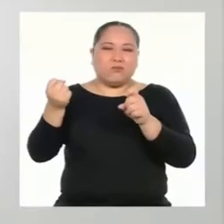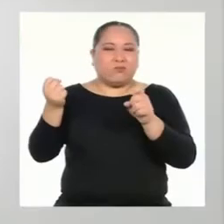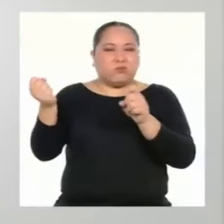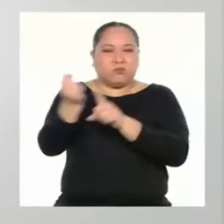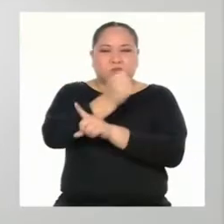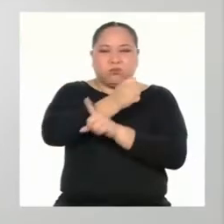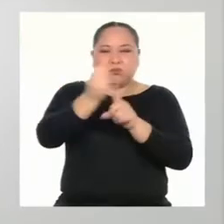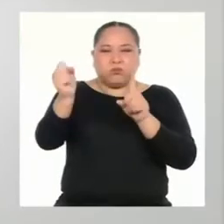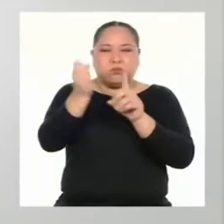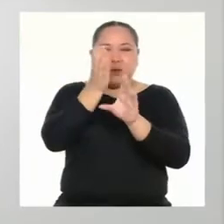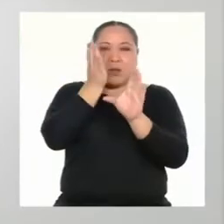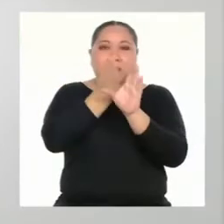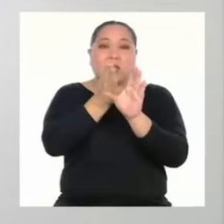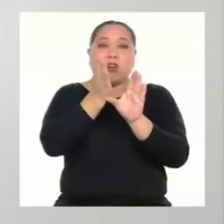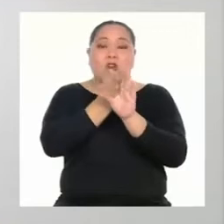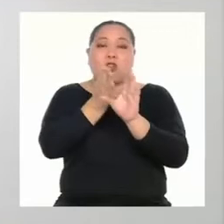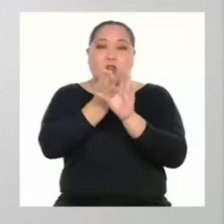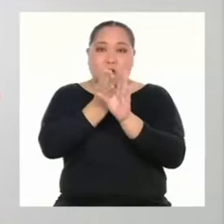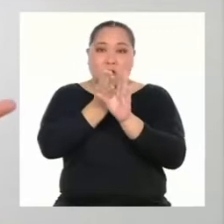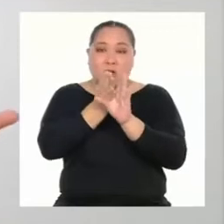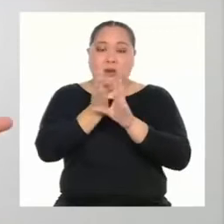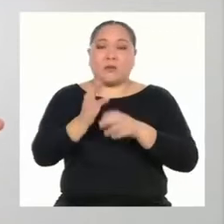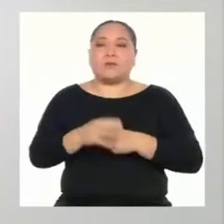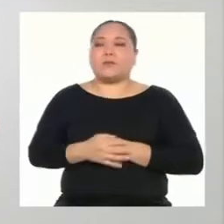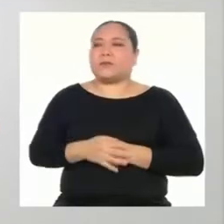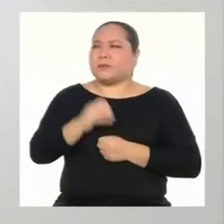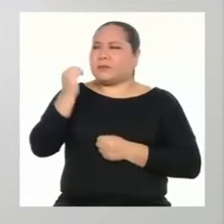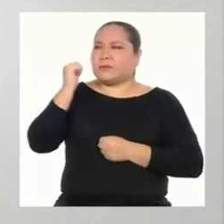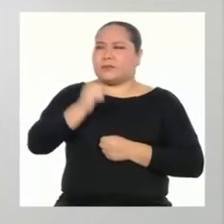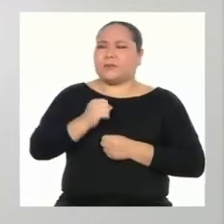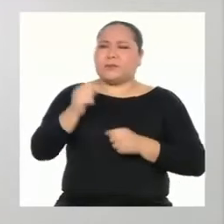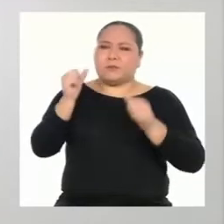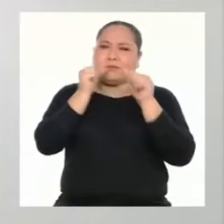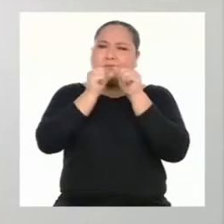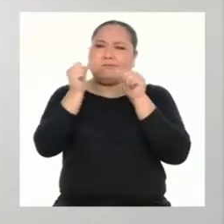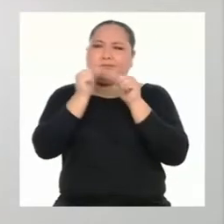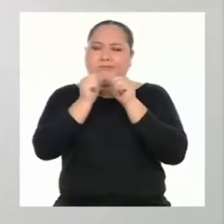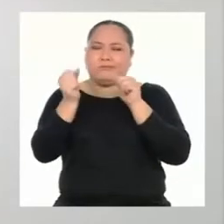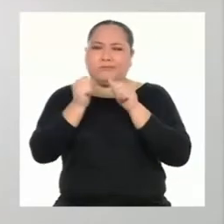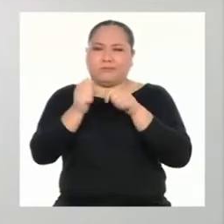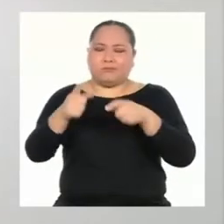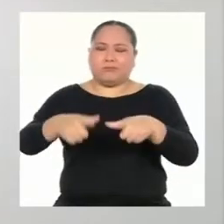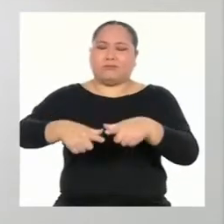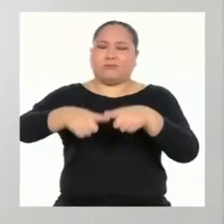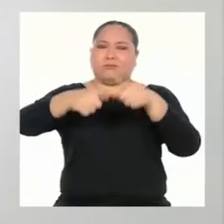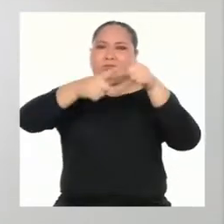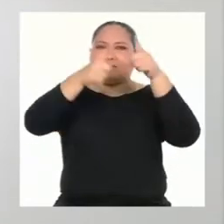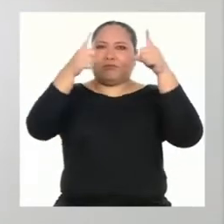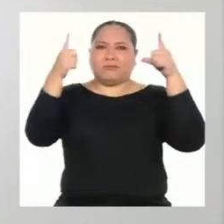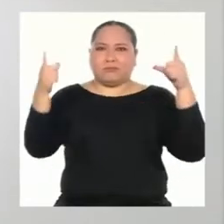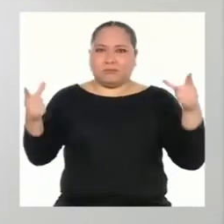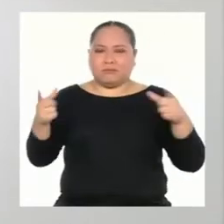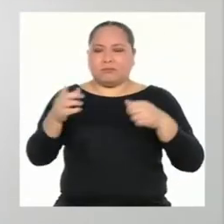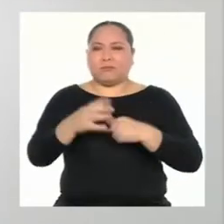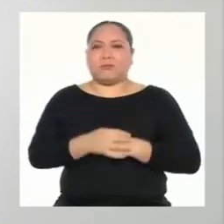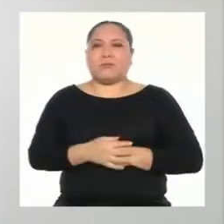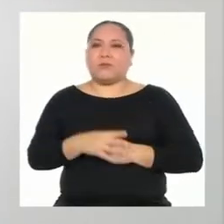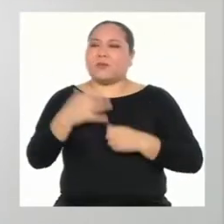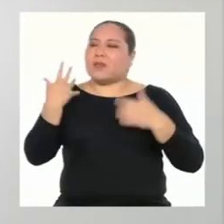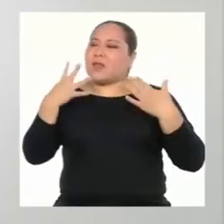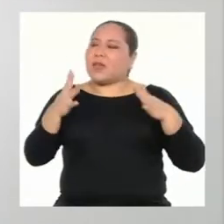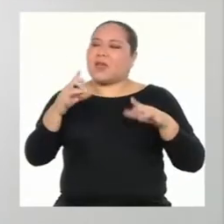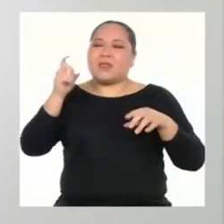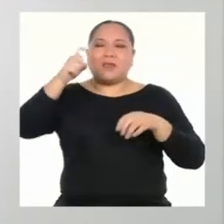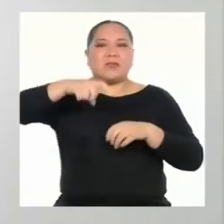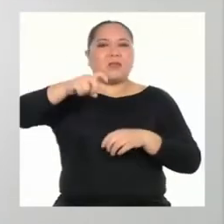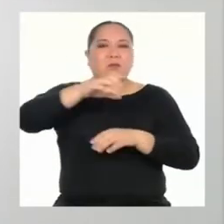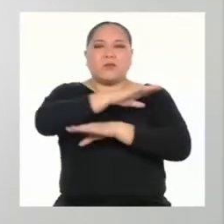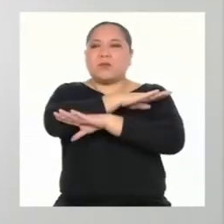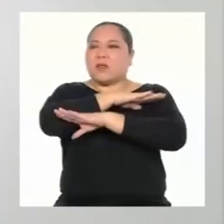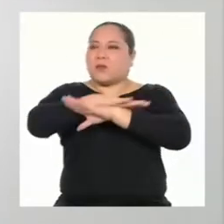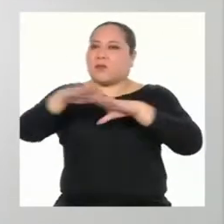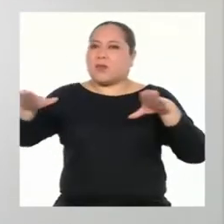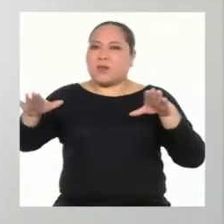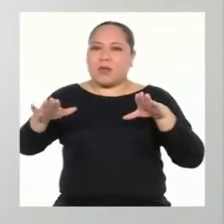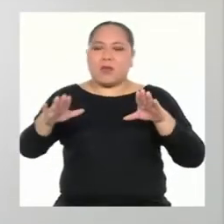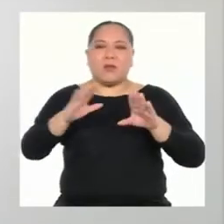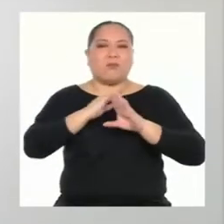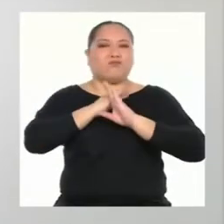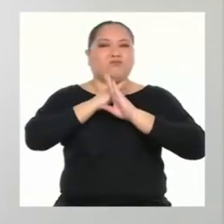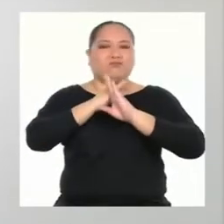psicológica. Sí, las cifras son alarmantes. Es tiempo de romper el ciclo y poner un